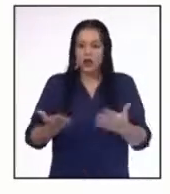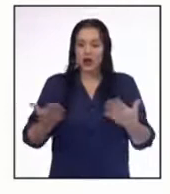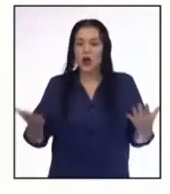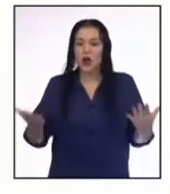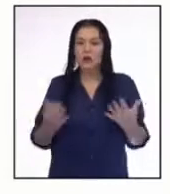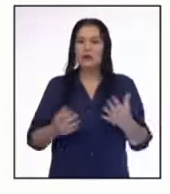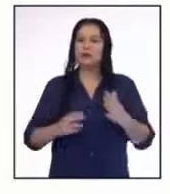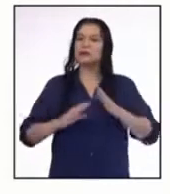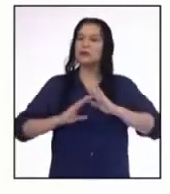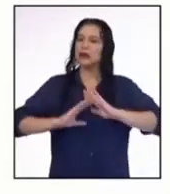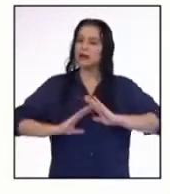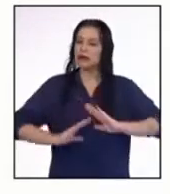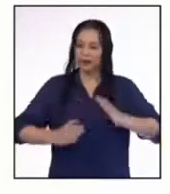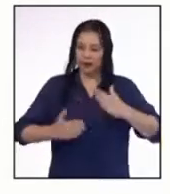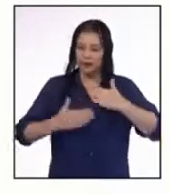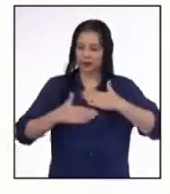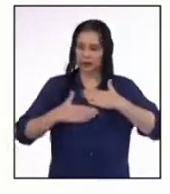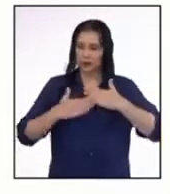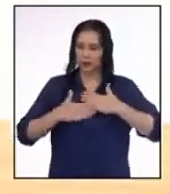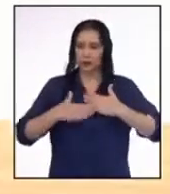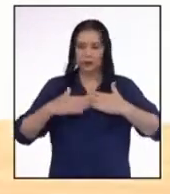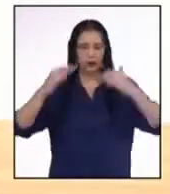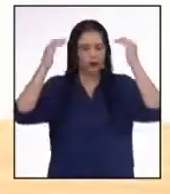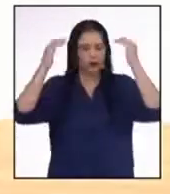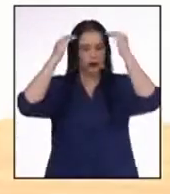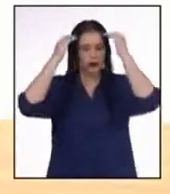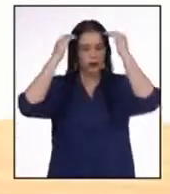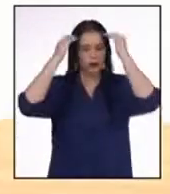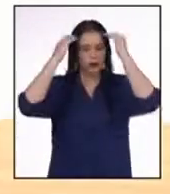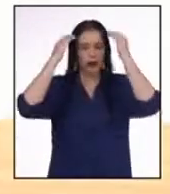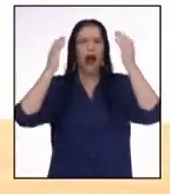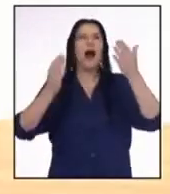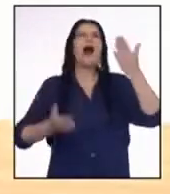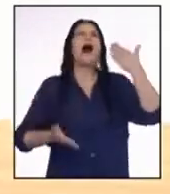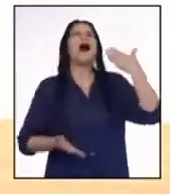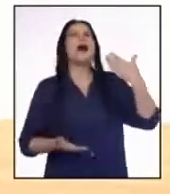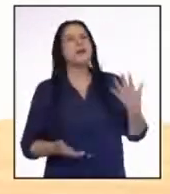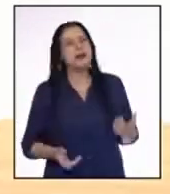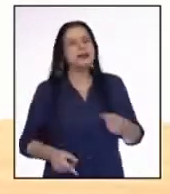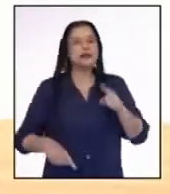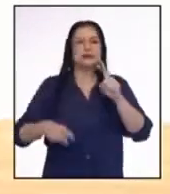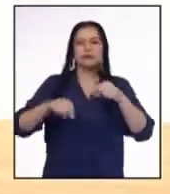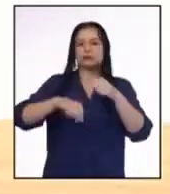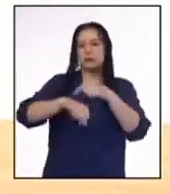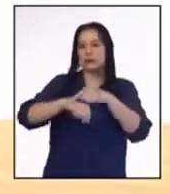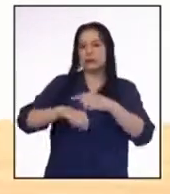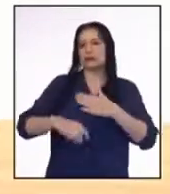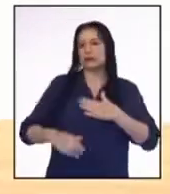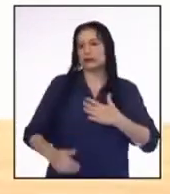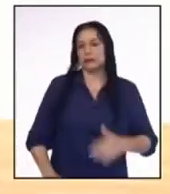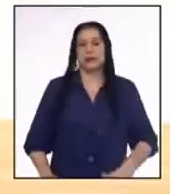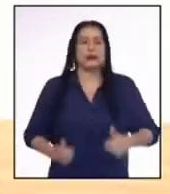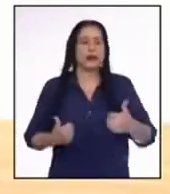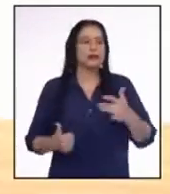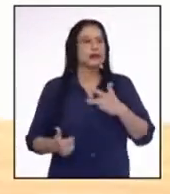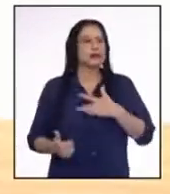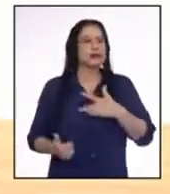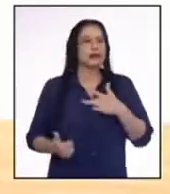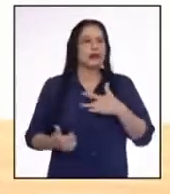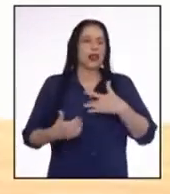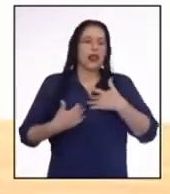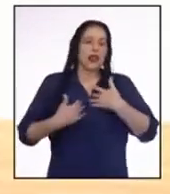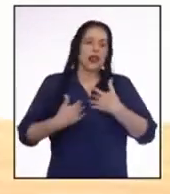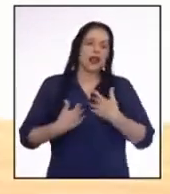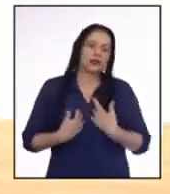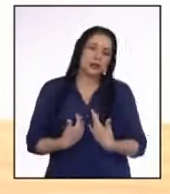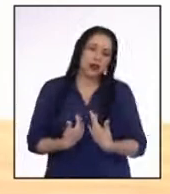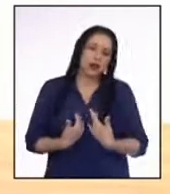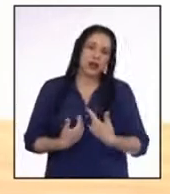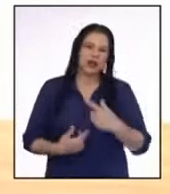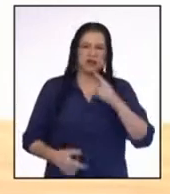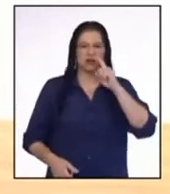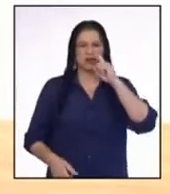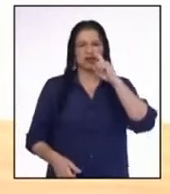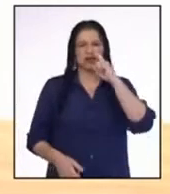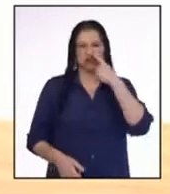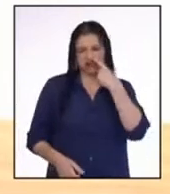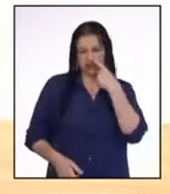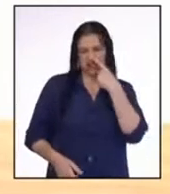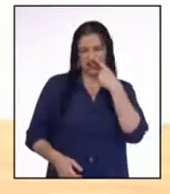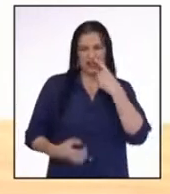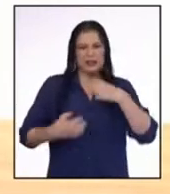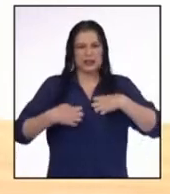la tranquilidad del cuerpo y de la mente. Me ha pasado que en algún momento de mi vida me he sentido cansada,